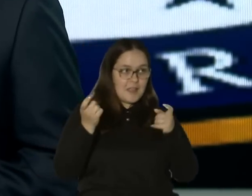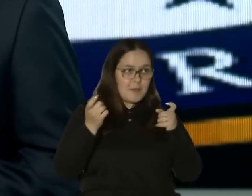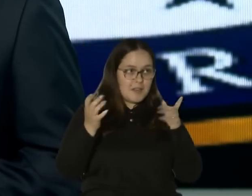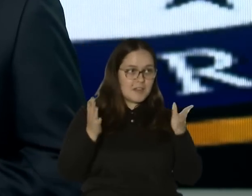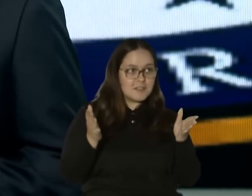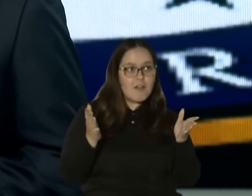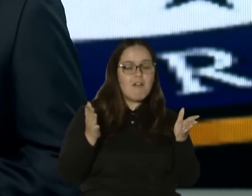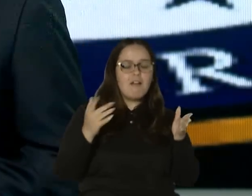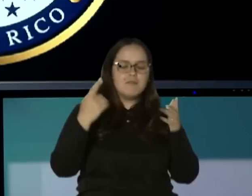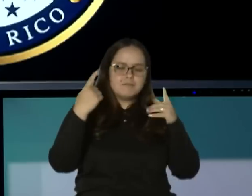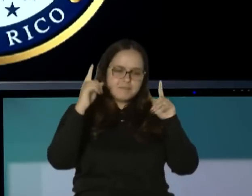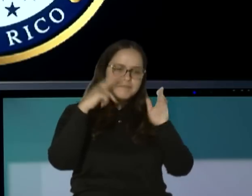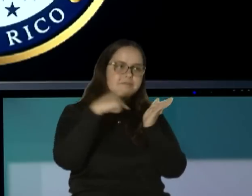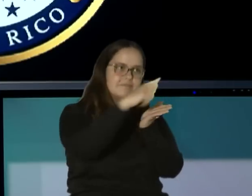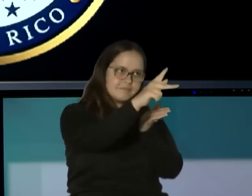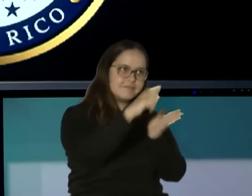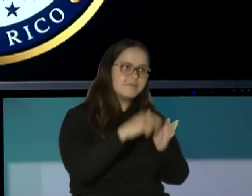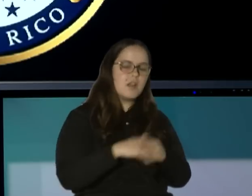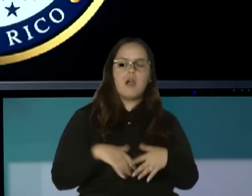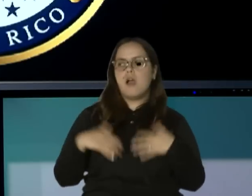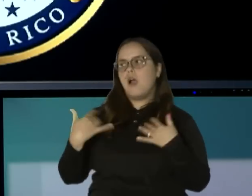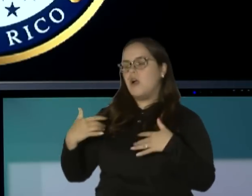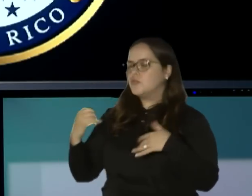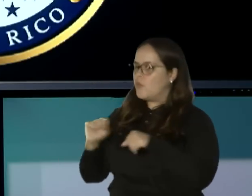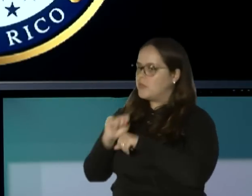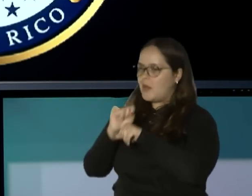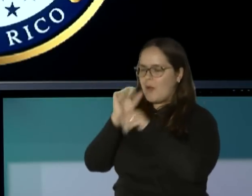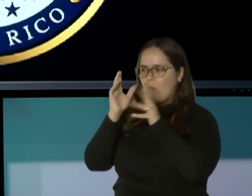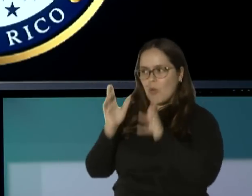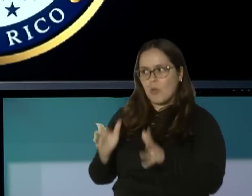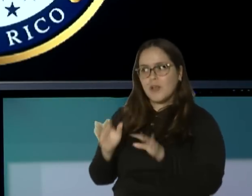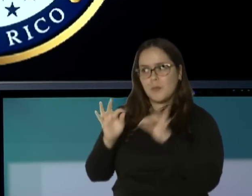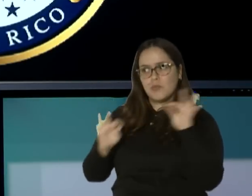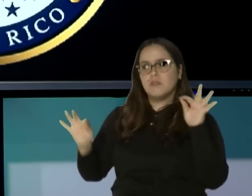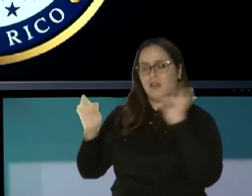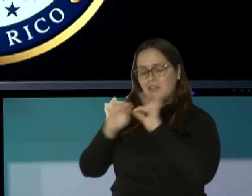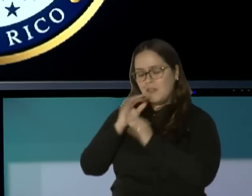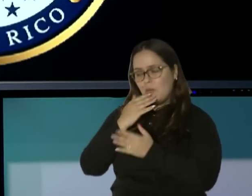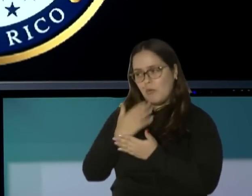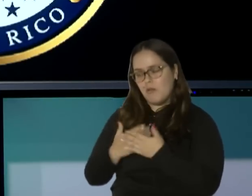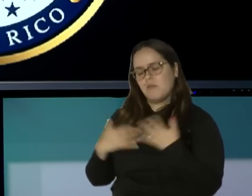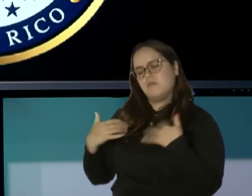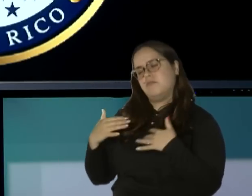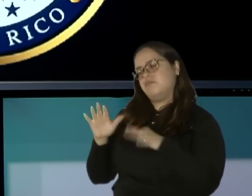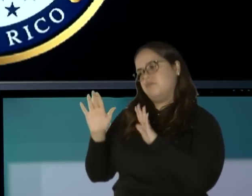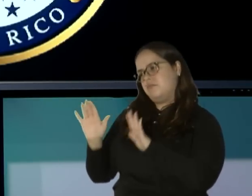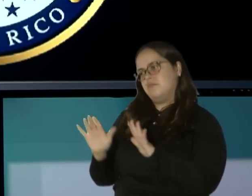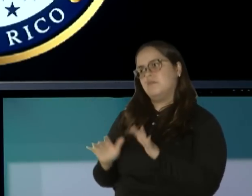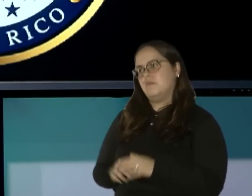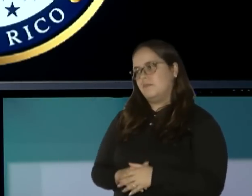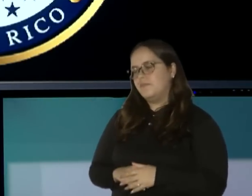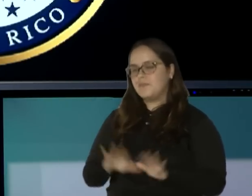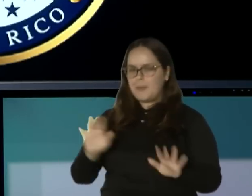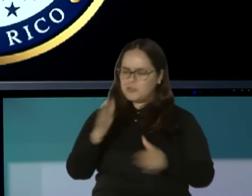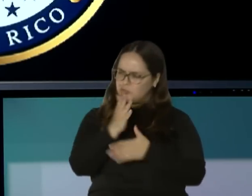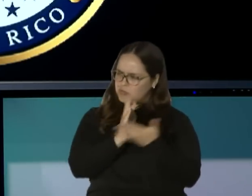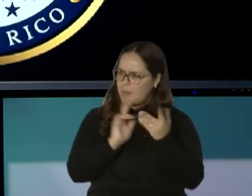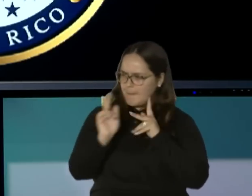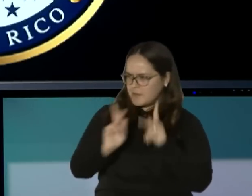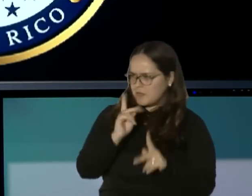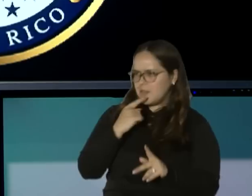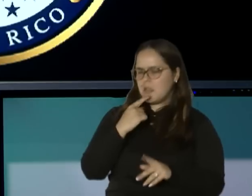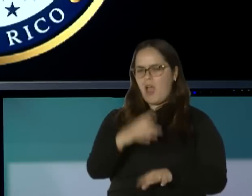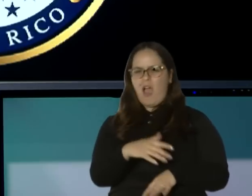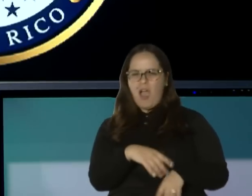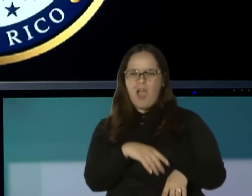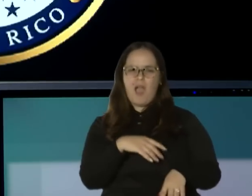pago. son empleados que esenciales y muy buenos, hacen un trabajo excelente. Pero hay personas que dicen, le están pagando las horas